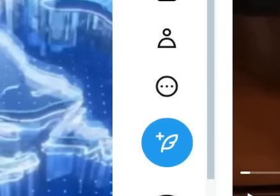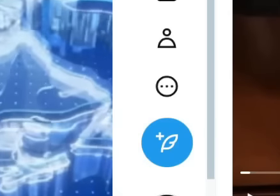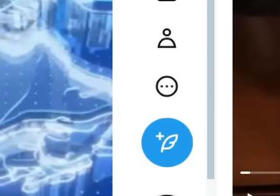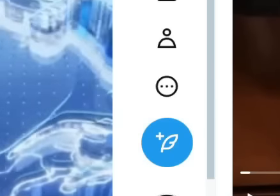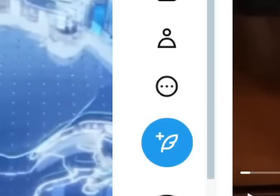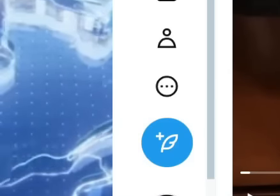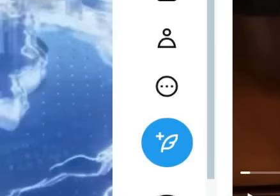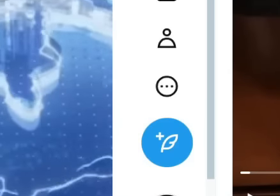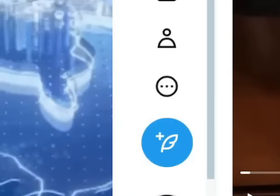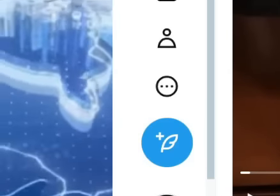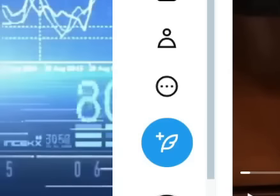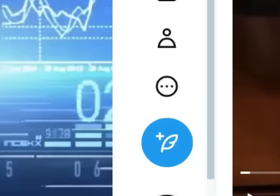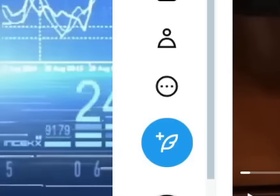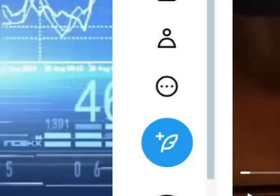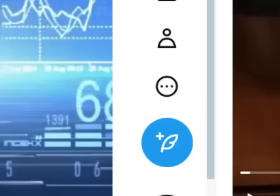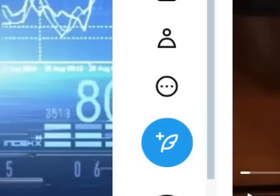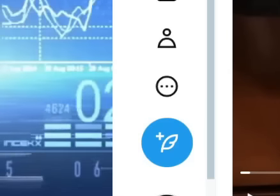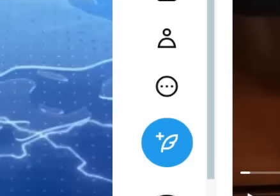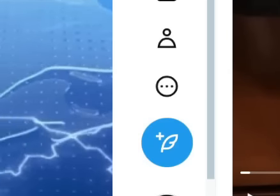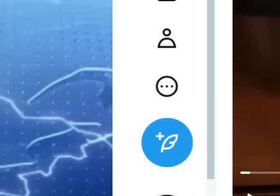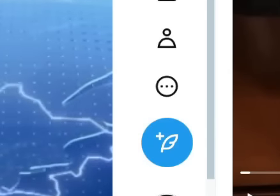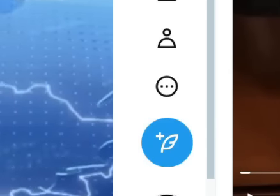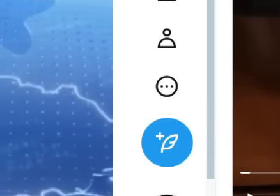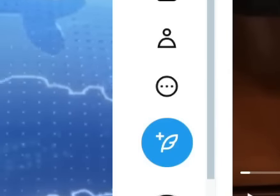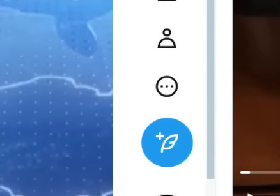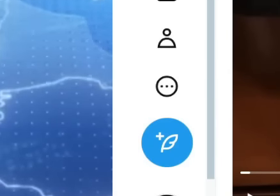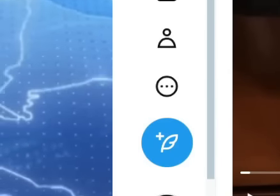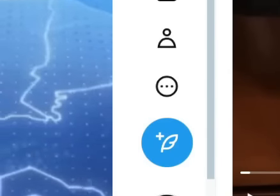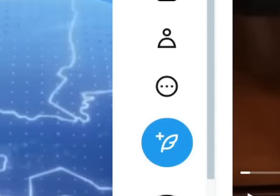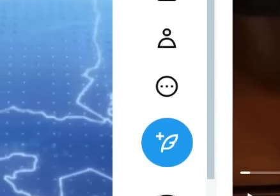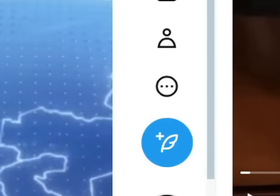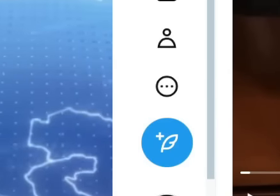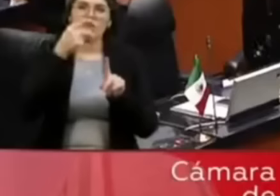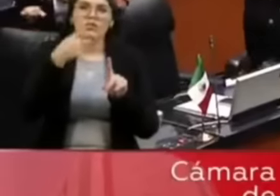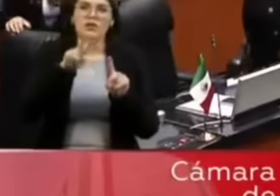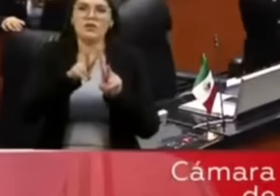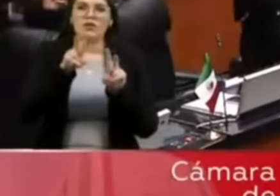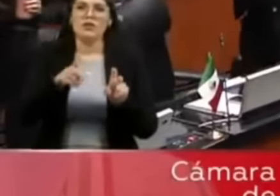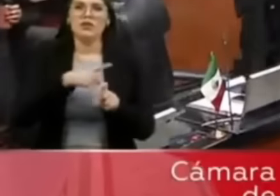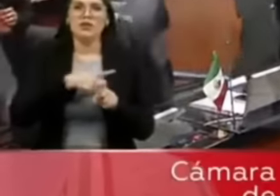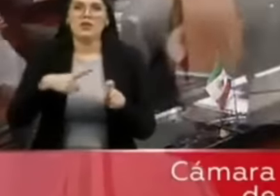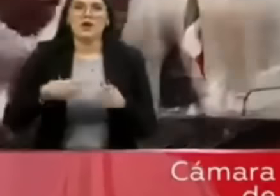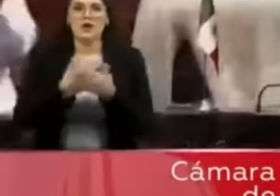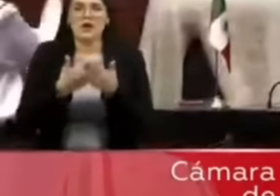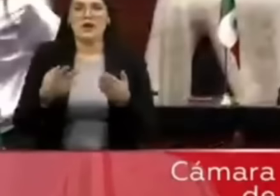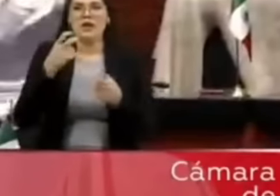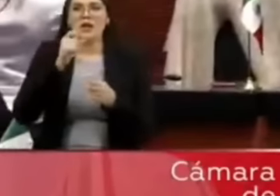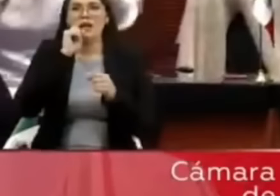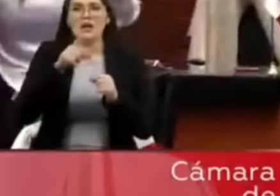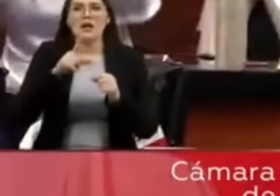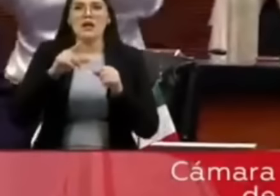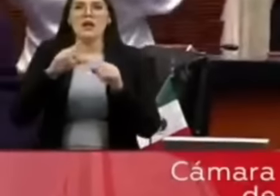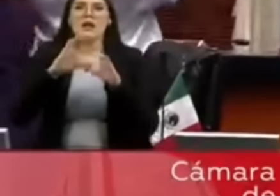y pues su sustituto, su suplente, su propio padre, Miguel Ángel Yunes Linares, hizo que Marco